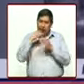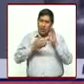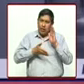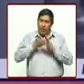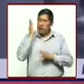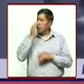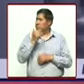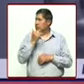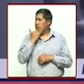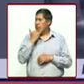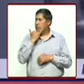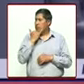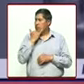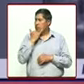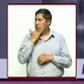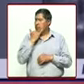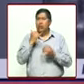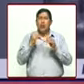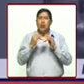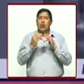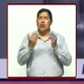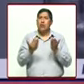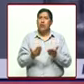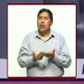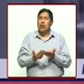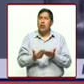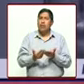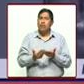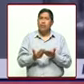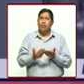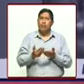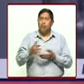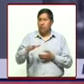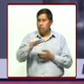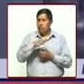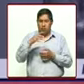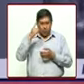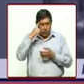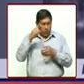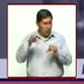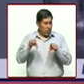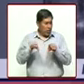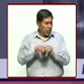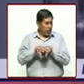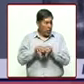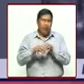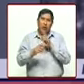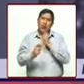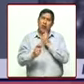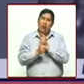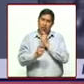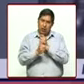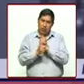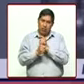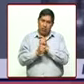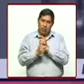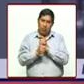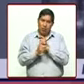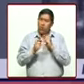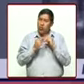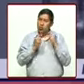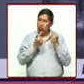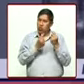dirige a la unidad educativa de Kinuni, habiendo contratado un taxi Ipsum del